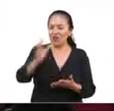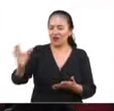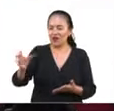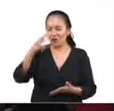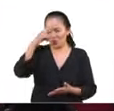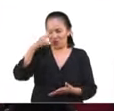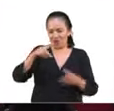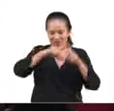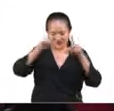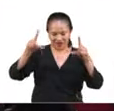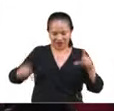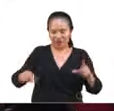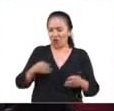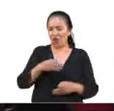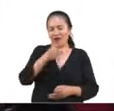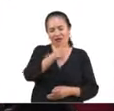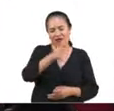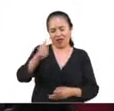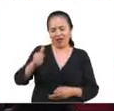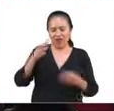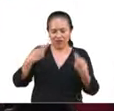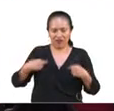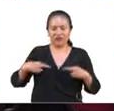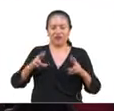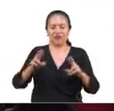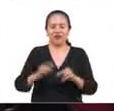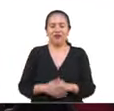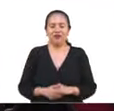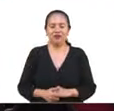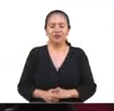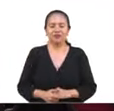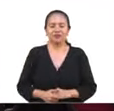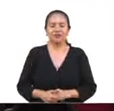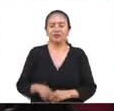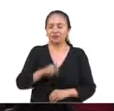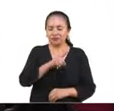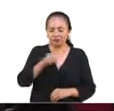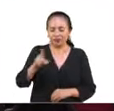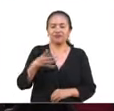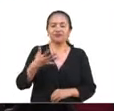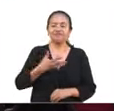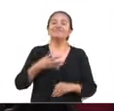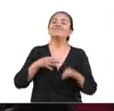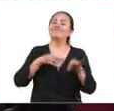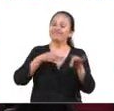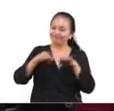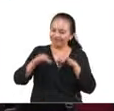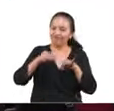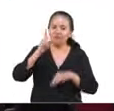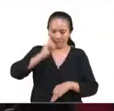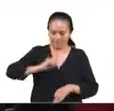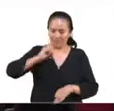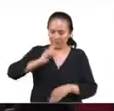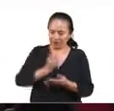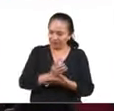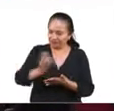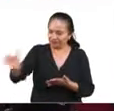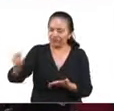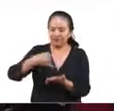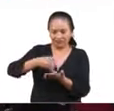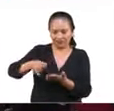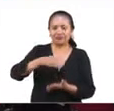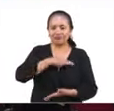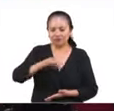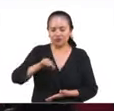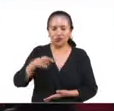mexicano. Ustedes están dignificando el trabajo de la mujer campesina,